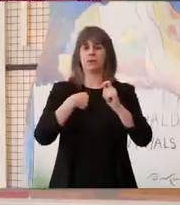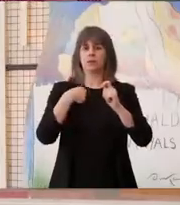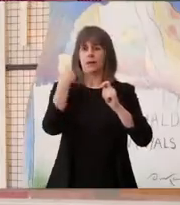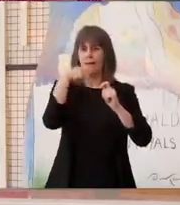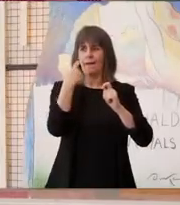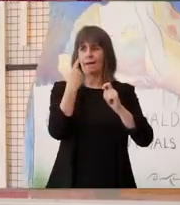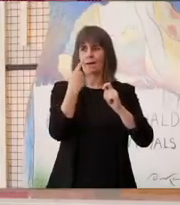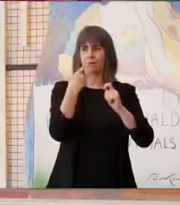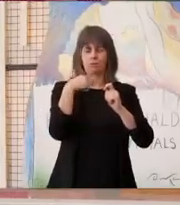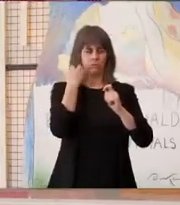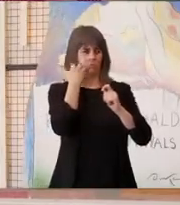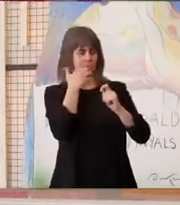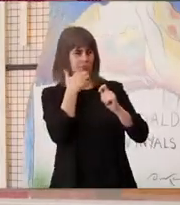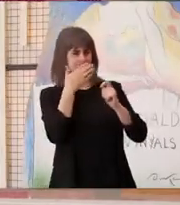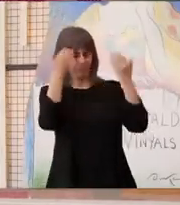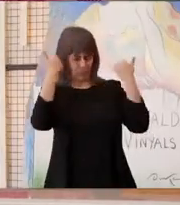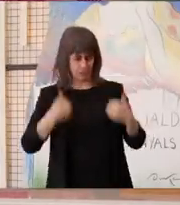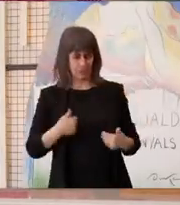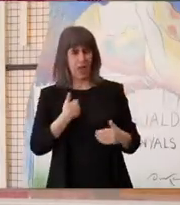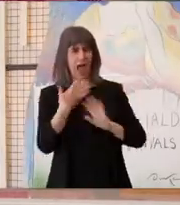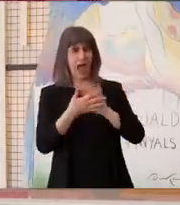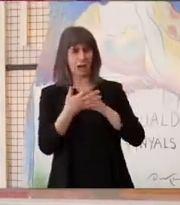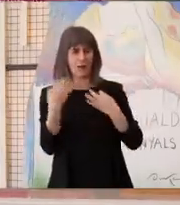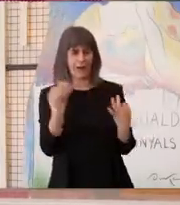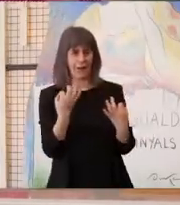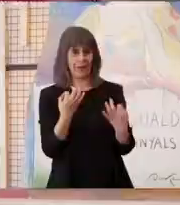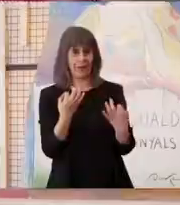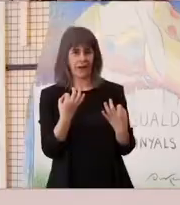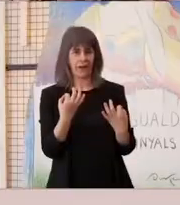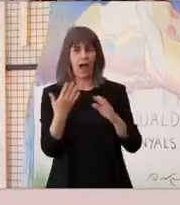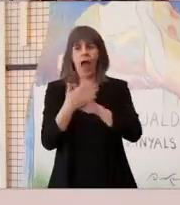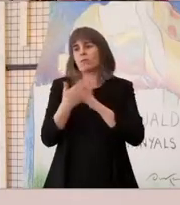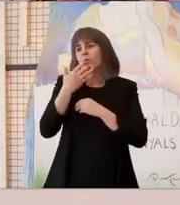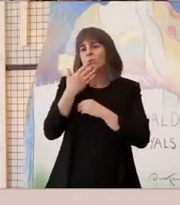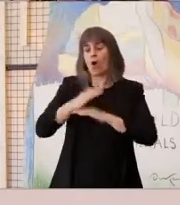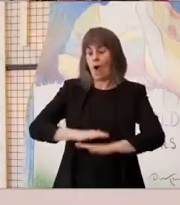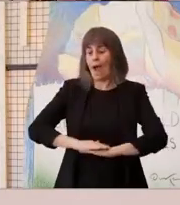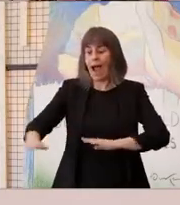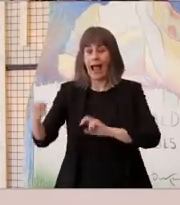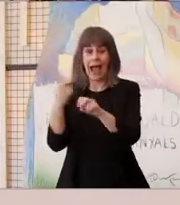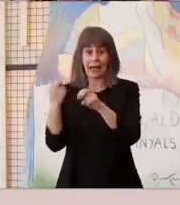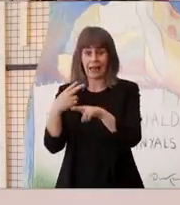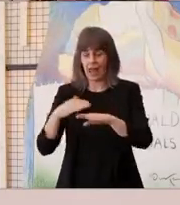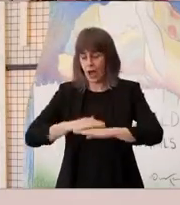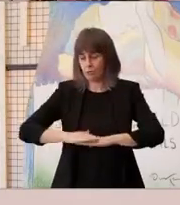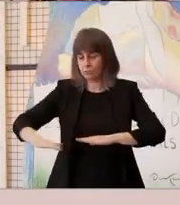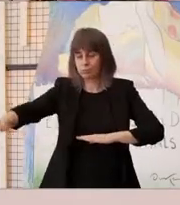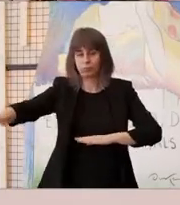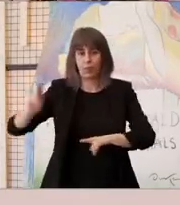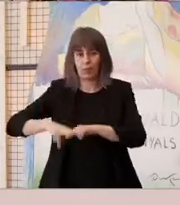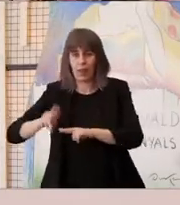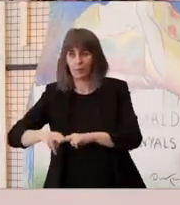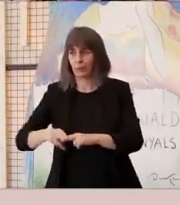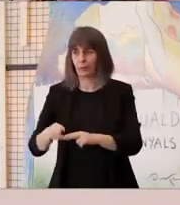de que no se está hablando no no nos va a hablar del piche de las carreteras no nos va a hablar